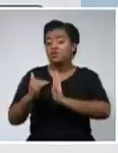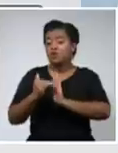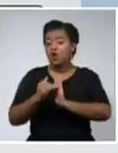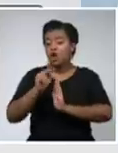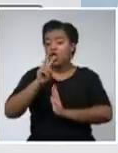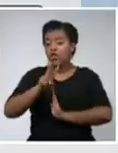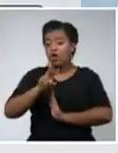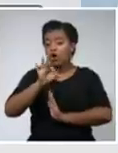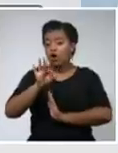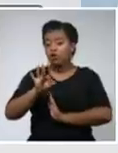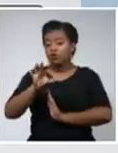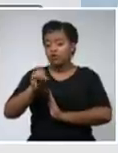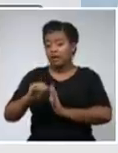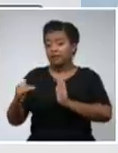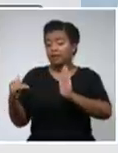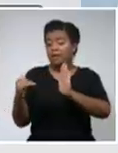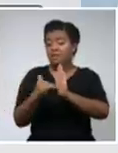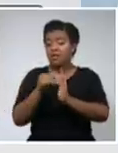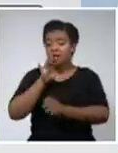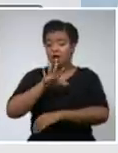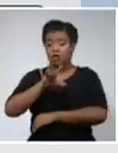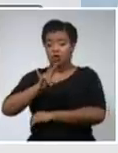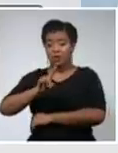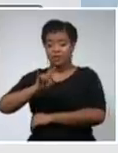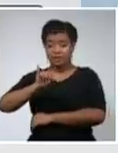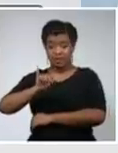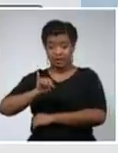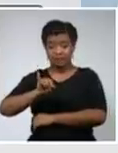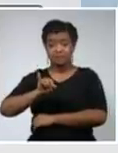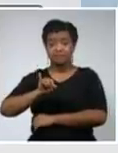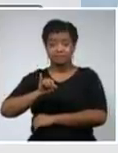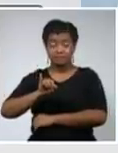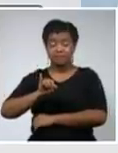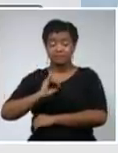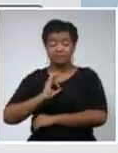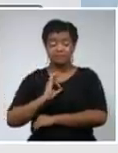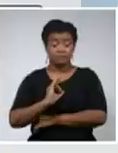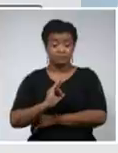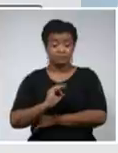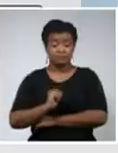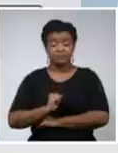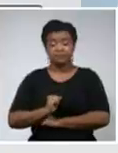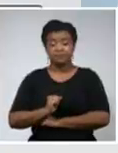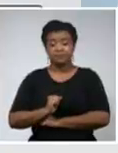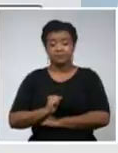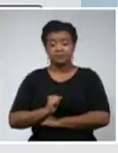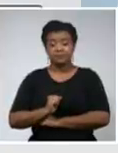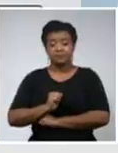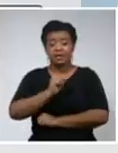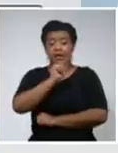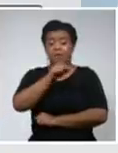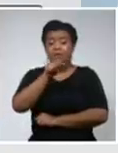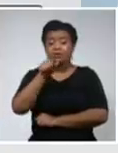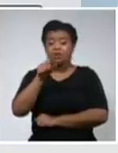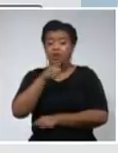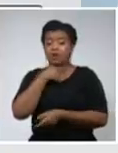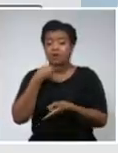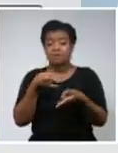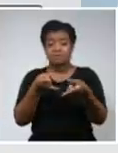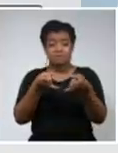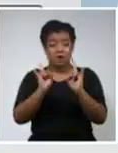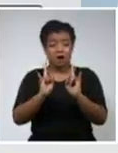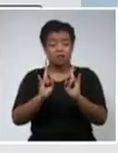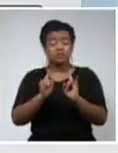117.280.596. Ahí realmente el número de fallecidos todavía